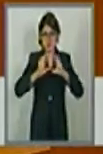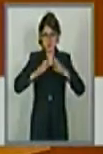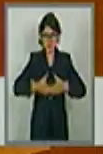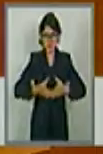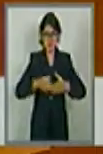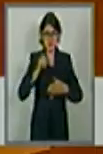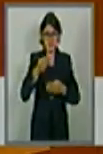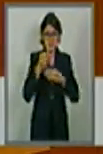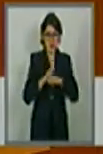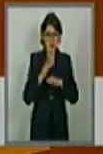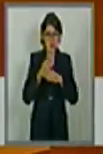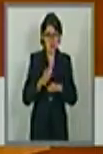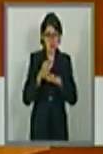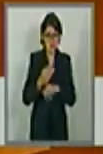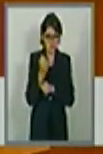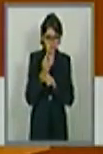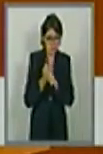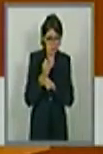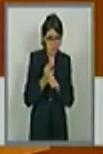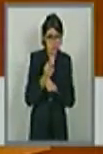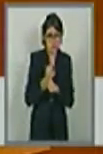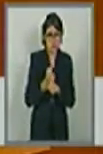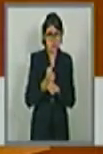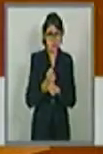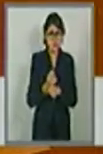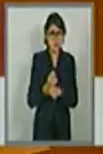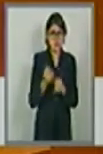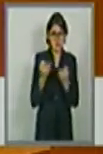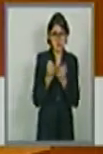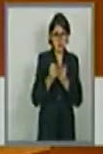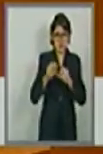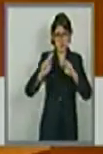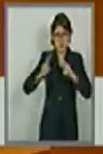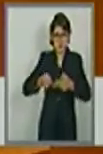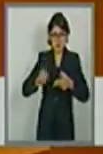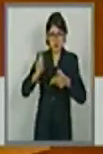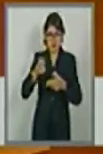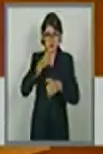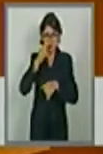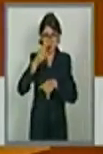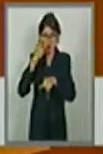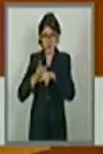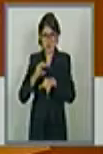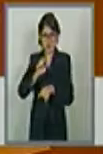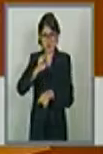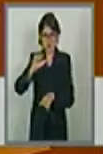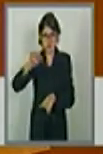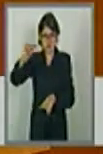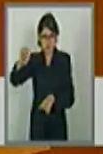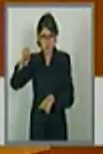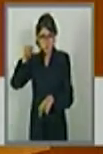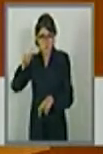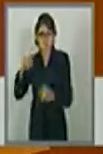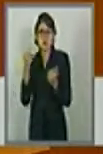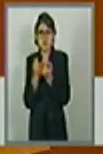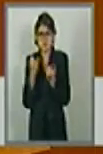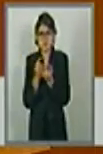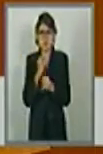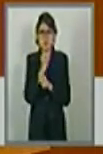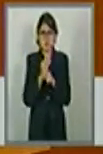Nacional Bancaria y de Valores, de la Unidad de Inteligencia Financiera de la Secretaría de Hacienda y Crédito